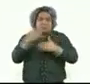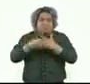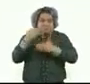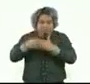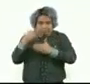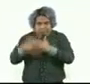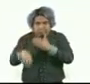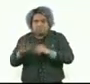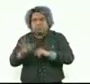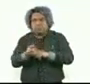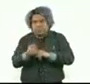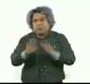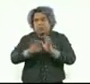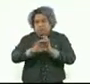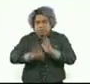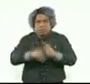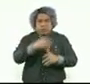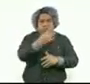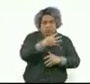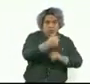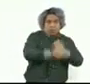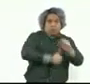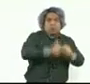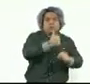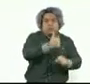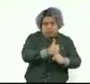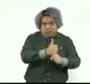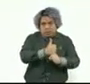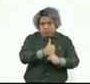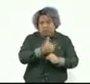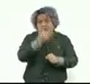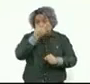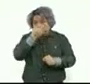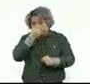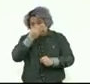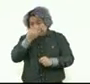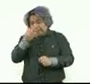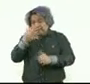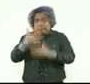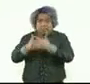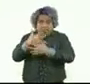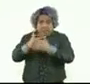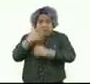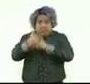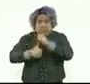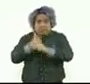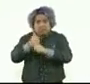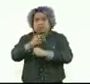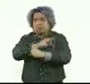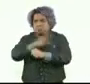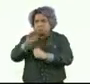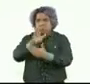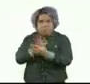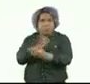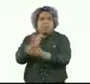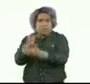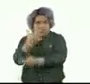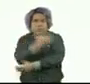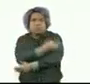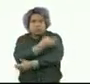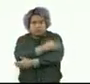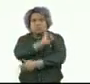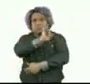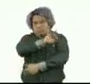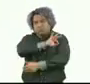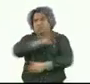tienen 14 años y van a cumplir en 2022, 15, se pueden vacunar ya. Eso es algo que consideramos importante, hay amplia capacidad para vacunarlos.